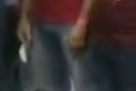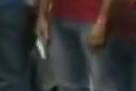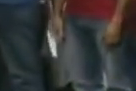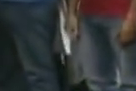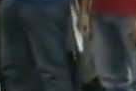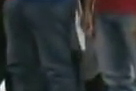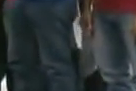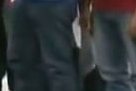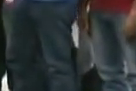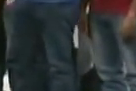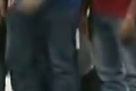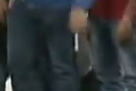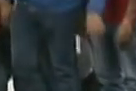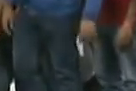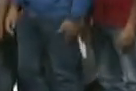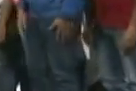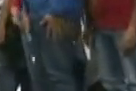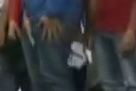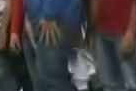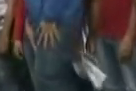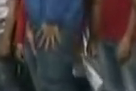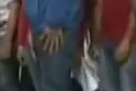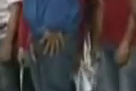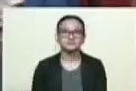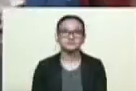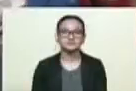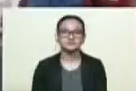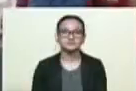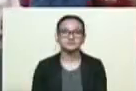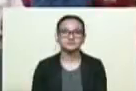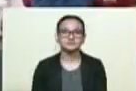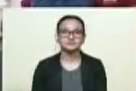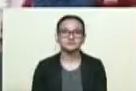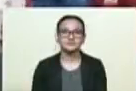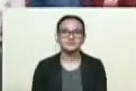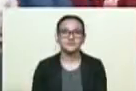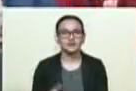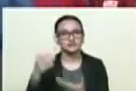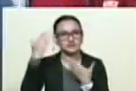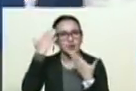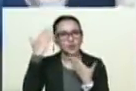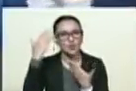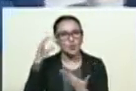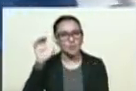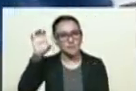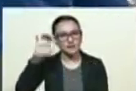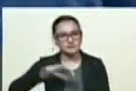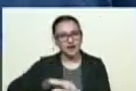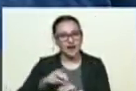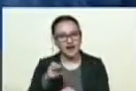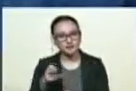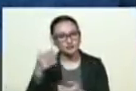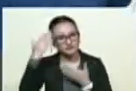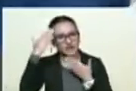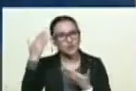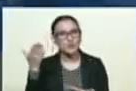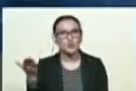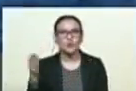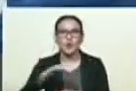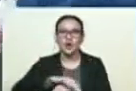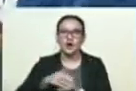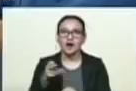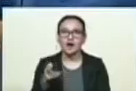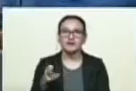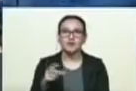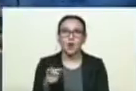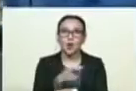Fíjense ustedes, Héctor, dale un saludo aquí a la patria, Héctor. Quiero que le deje un saludo, Héctor Rodríguez,